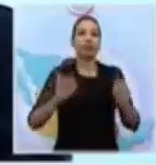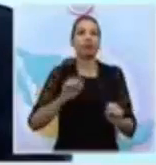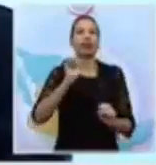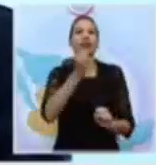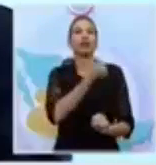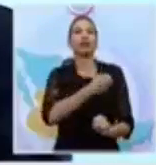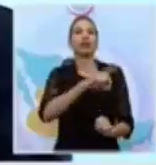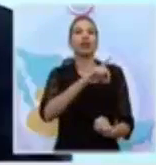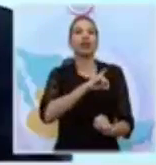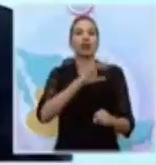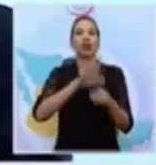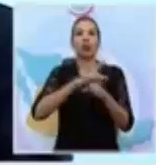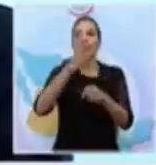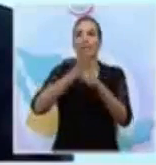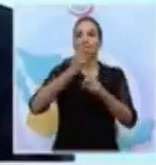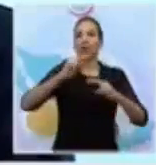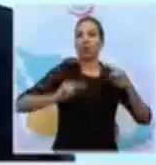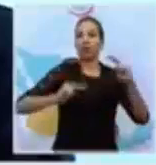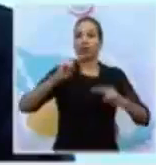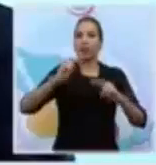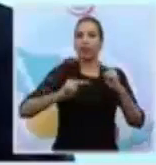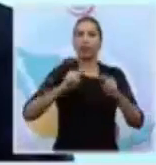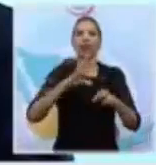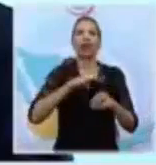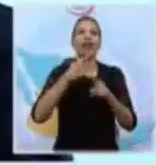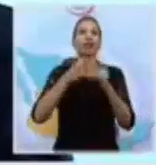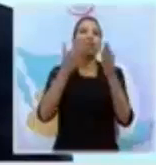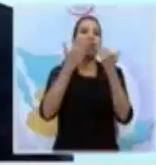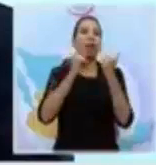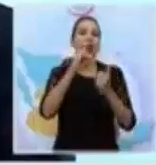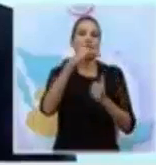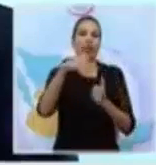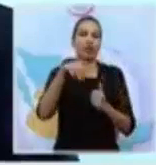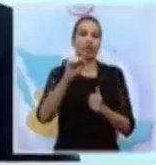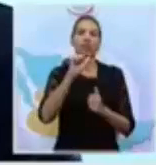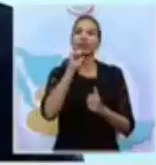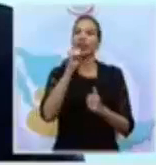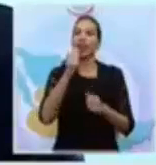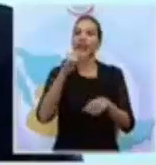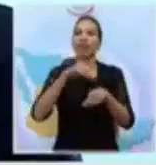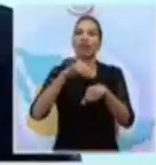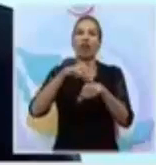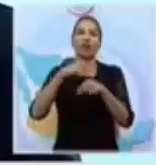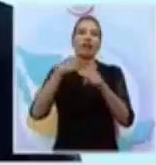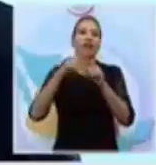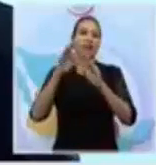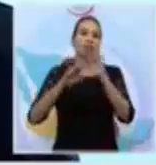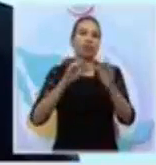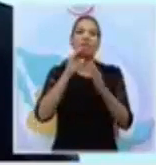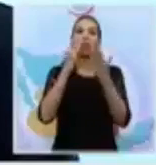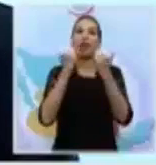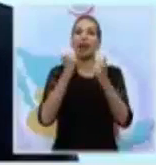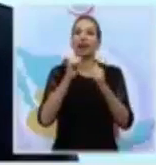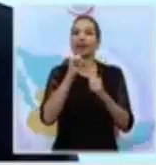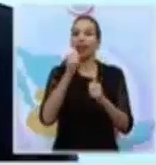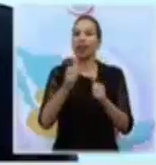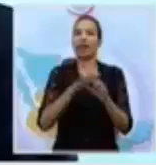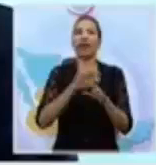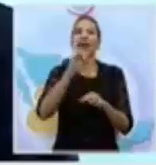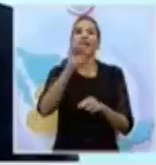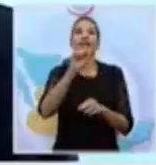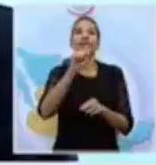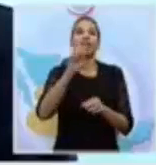de segunda clase. Tampoco incluye seguridad social y estimula su evasión. La reforma del ISSSTE,